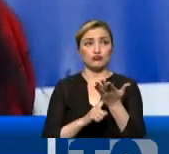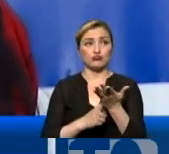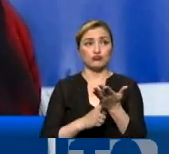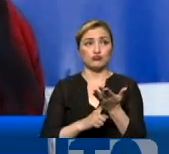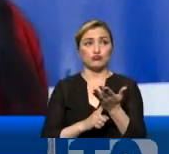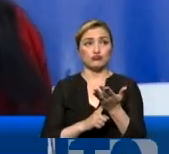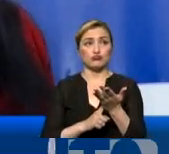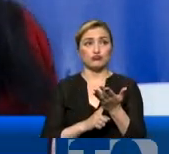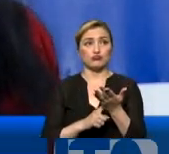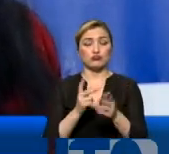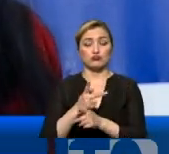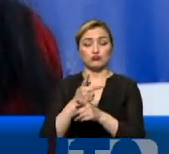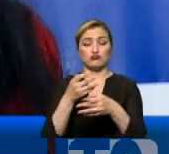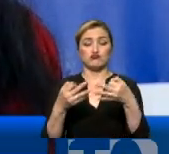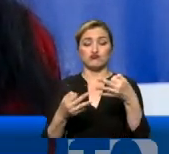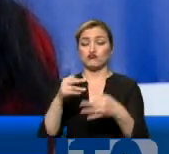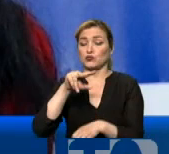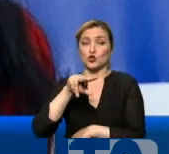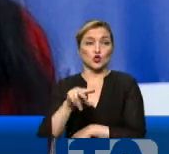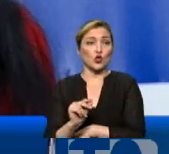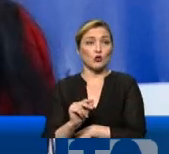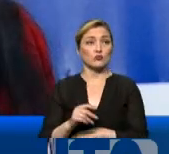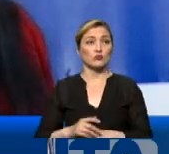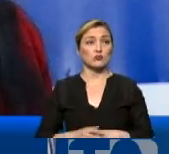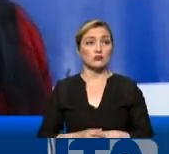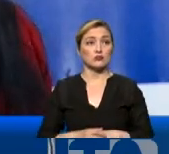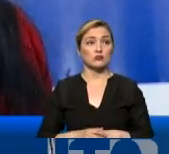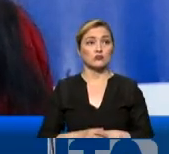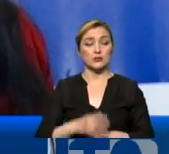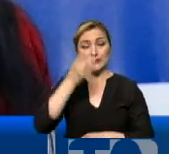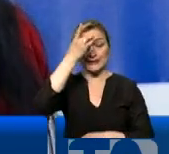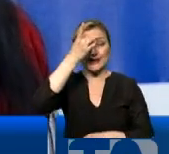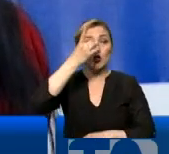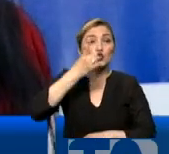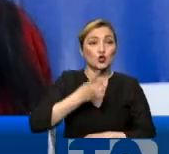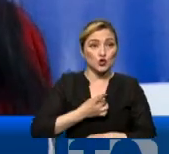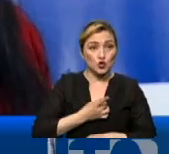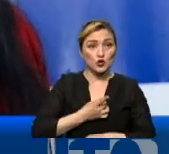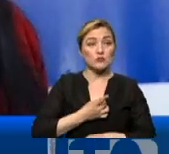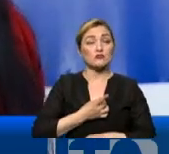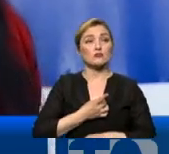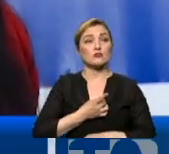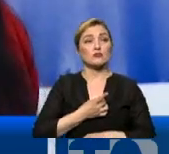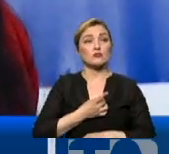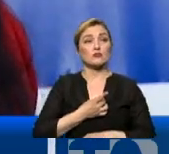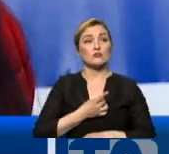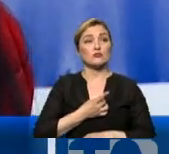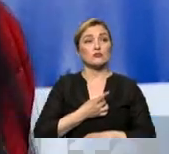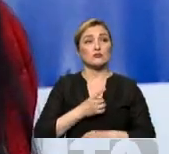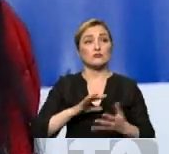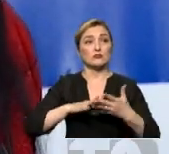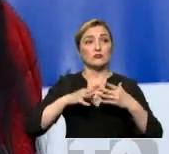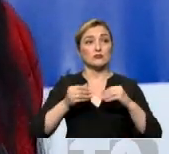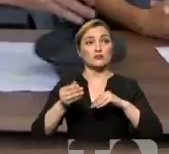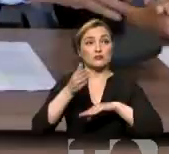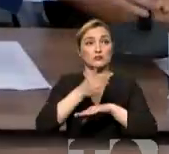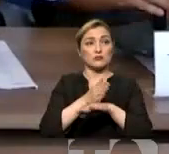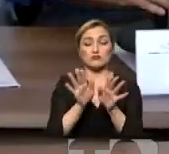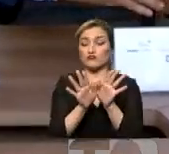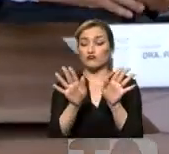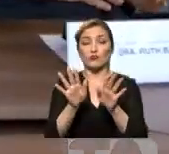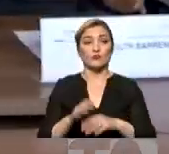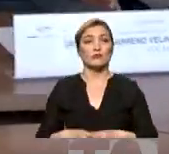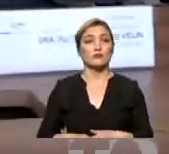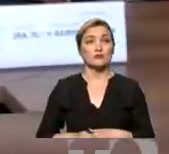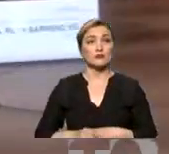en el pleno del organismo. Y todas estas este tipo de decisiones pasan necesariamente por resolución previa de pleno. En esta